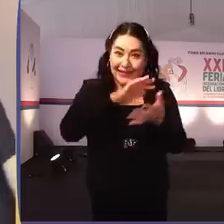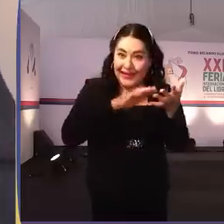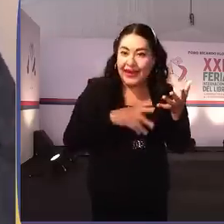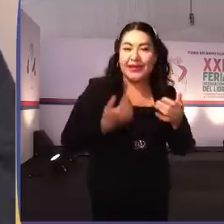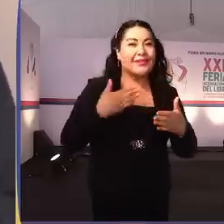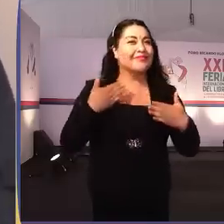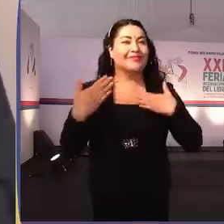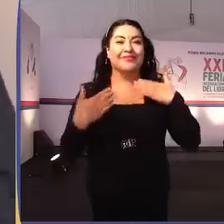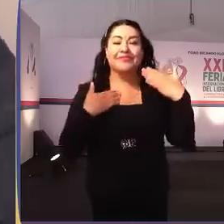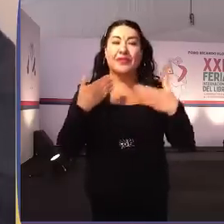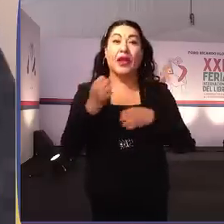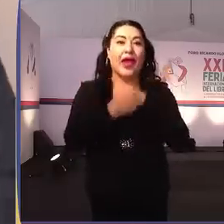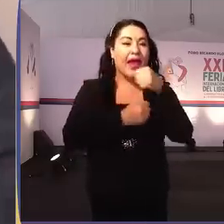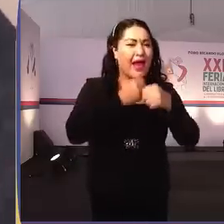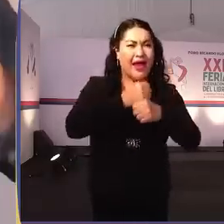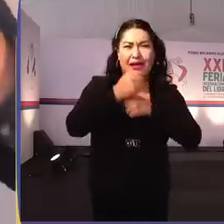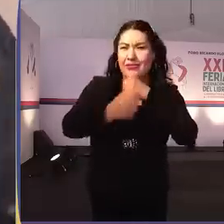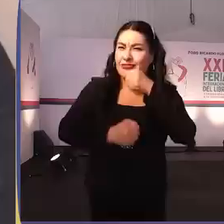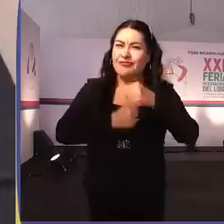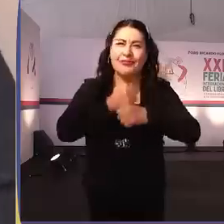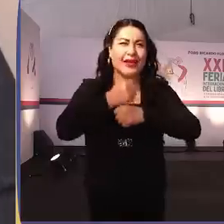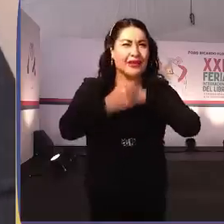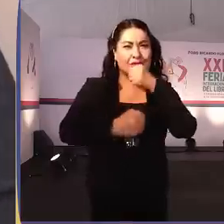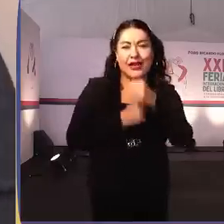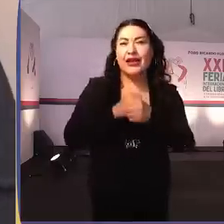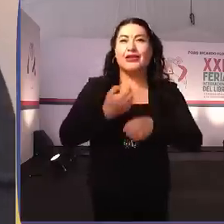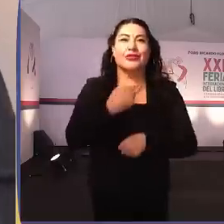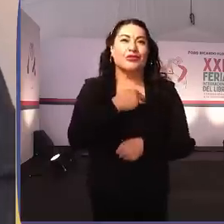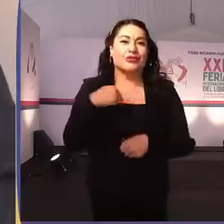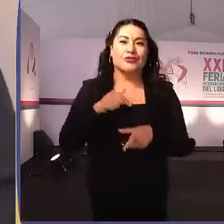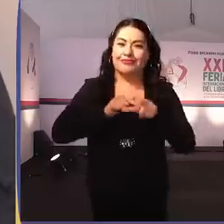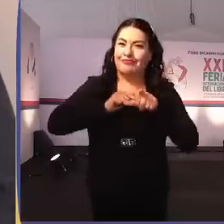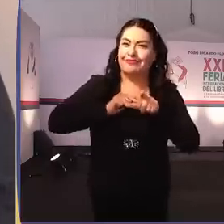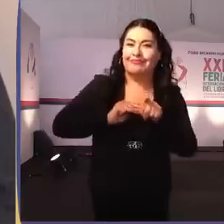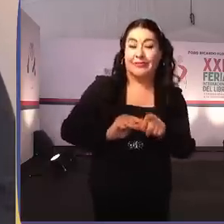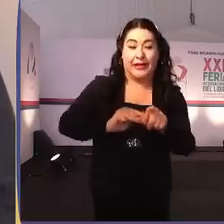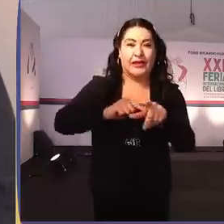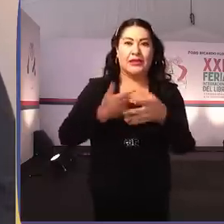durante años hemos estado dando la batalla y la pelea,